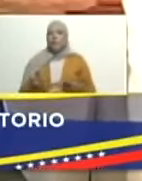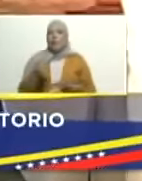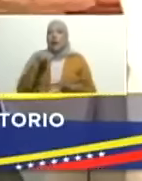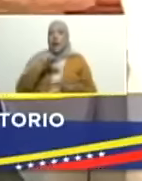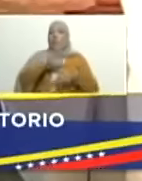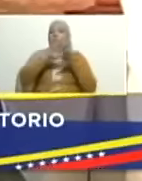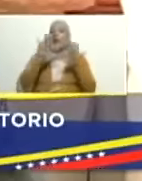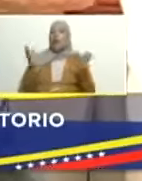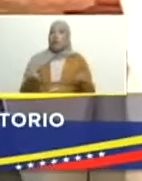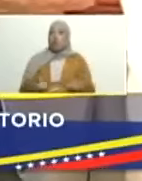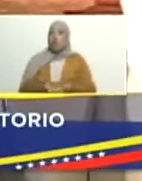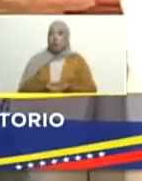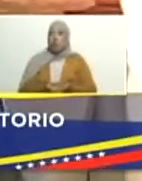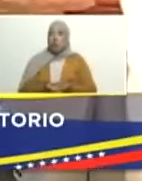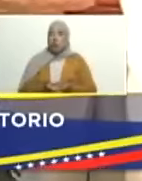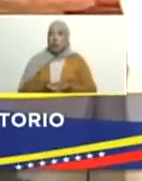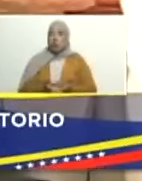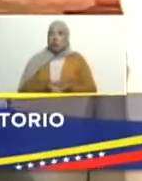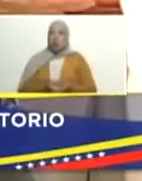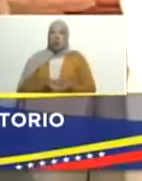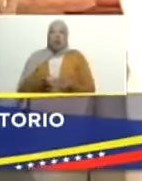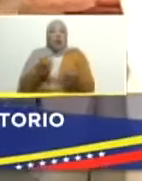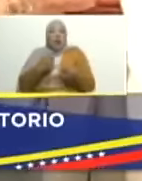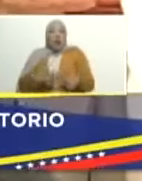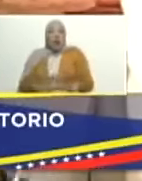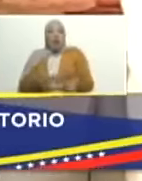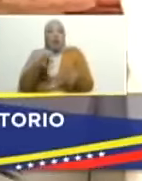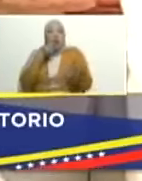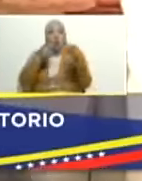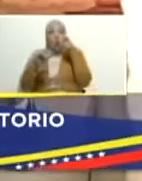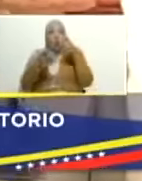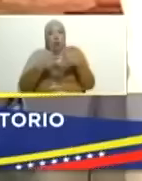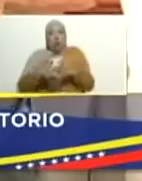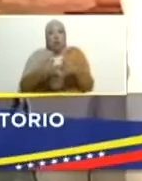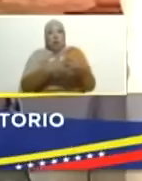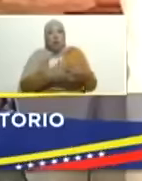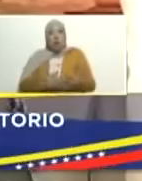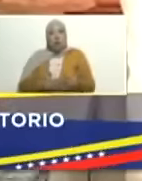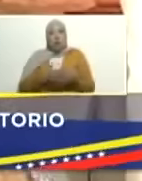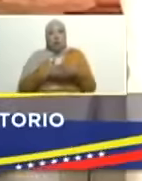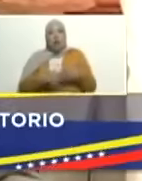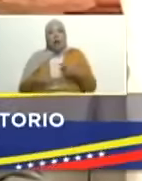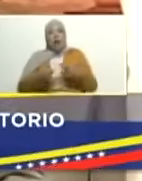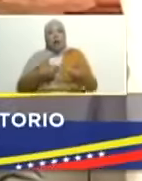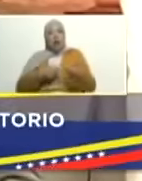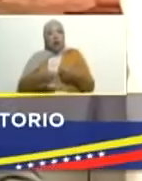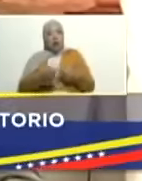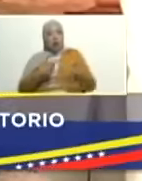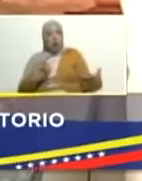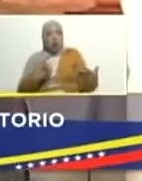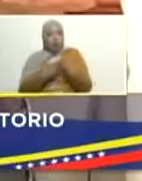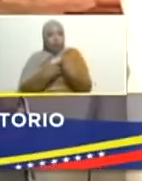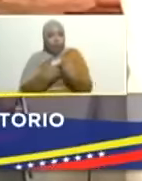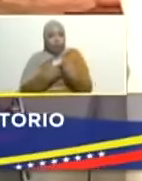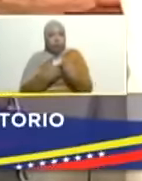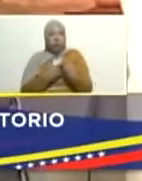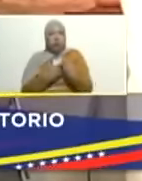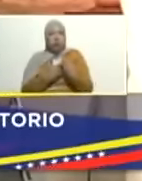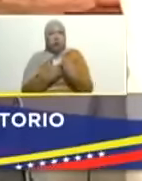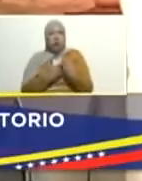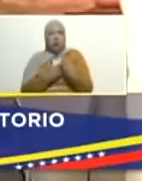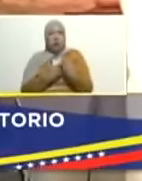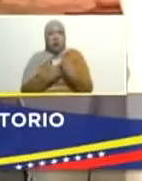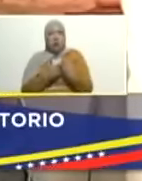amenaza inusual y extraordinaria a la seguridad nacional de Estados Unidos. Una declaración de guerra, pues. A mí me